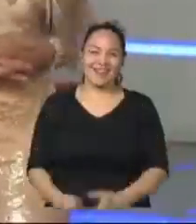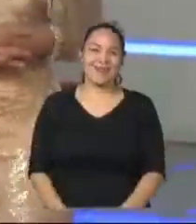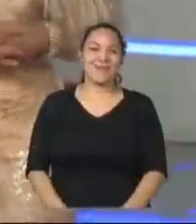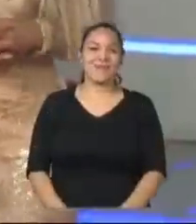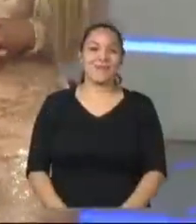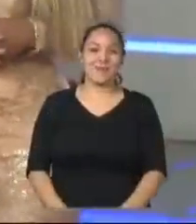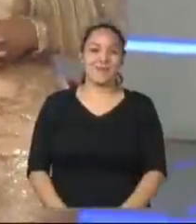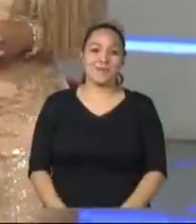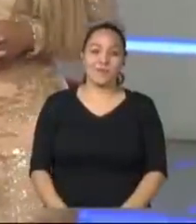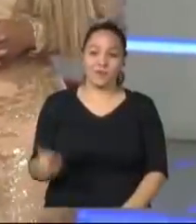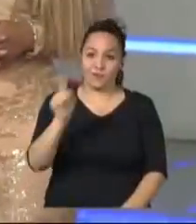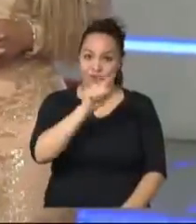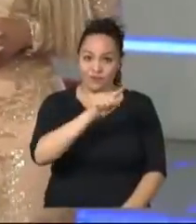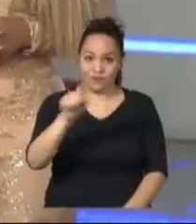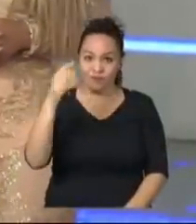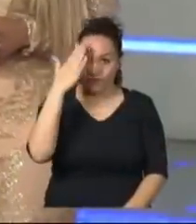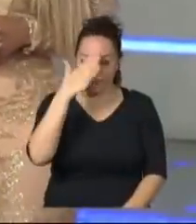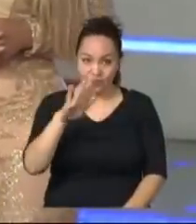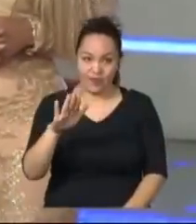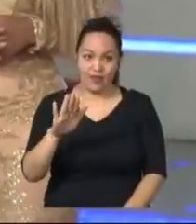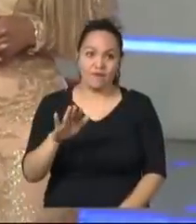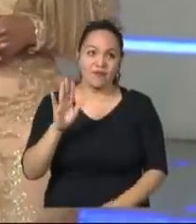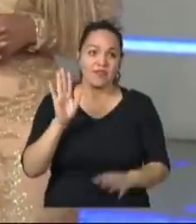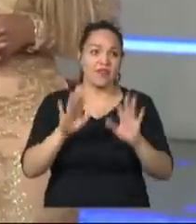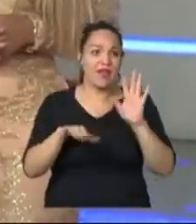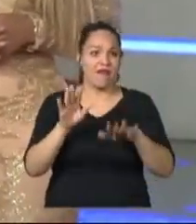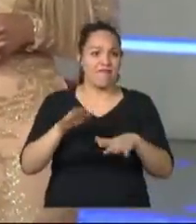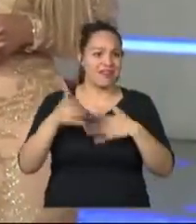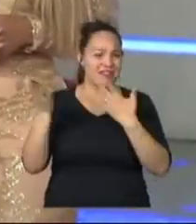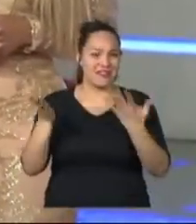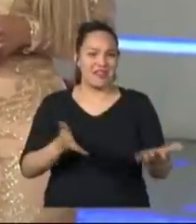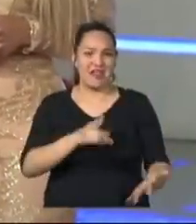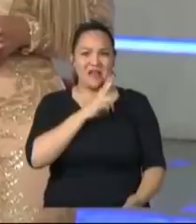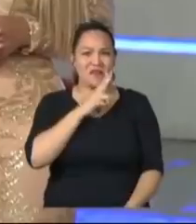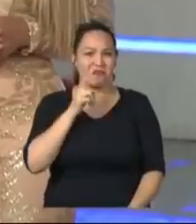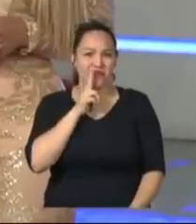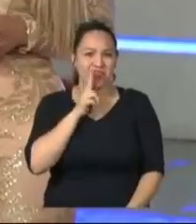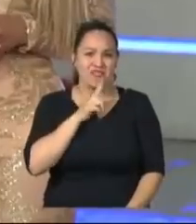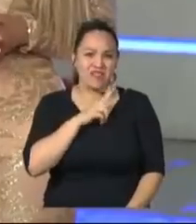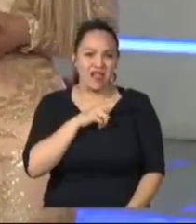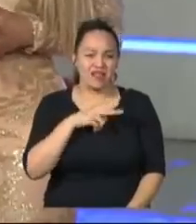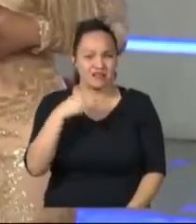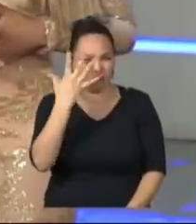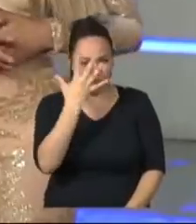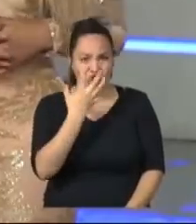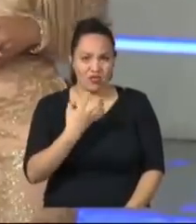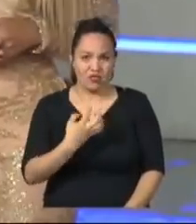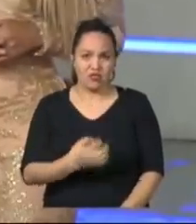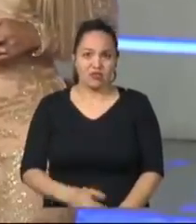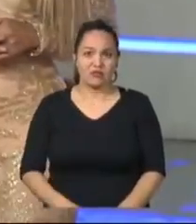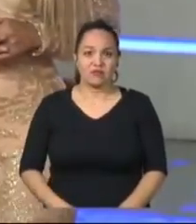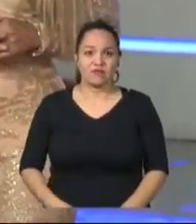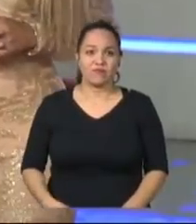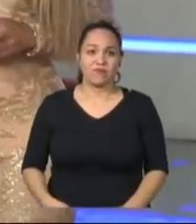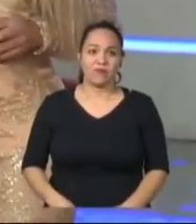¿Saben ustedes que de repente llegan malas noticias, noticias muy, muy tristes?